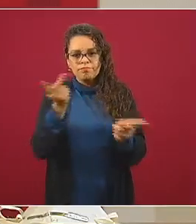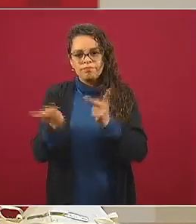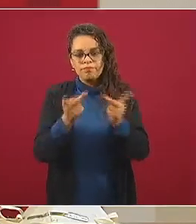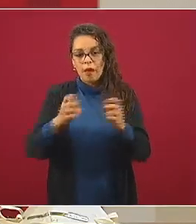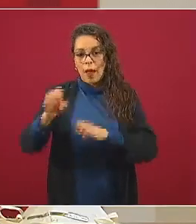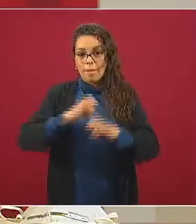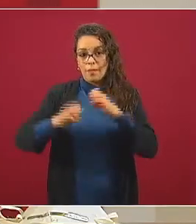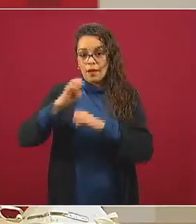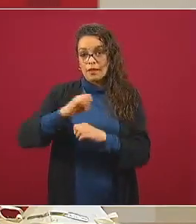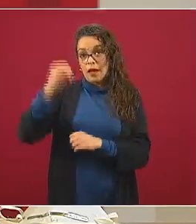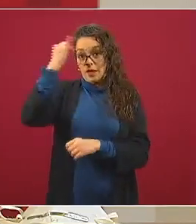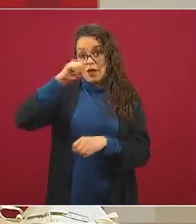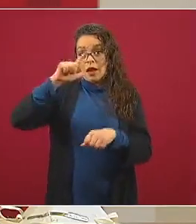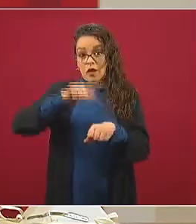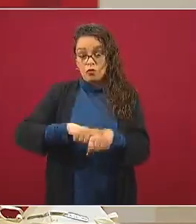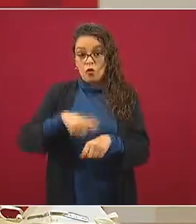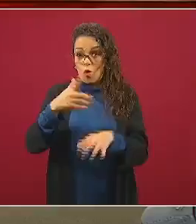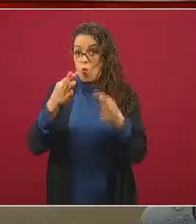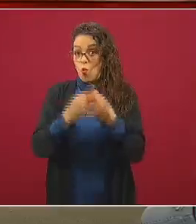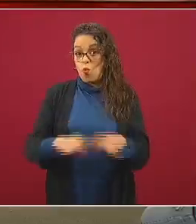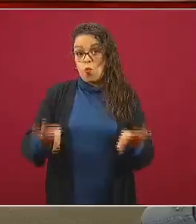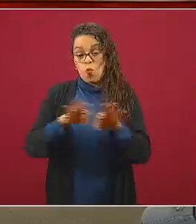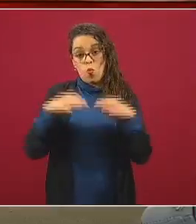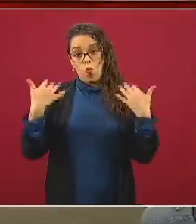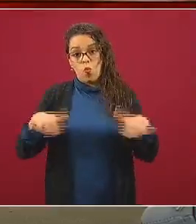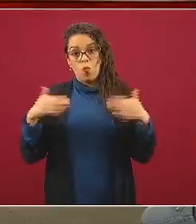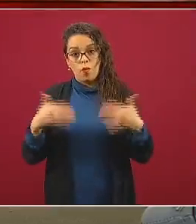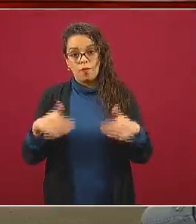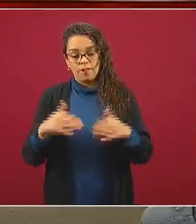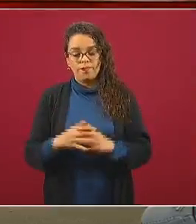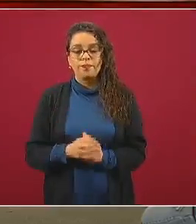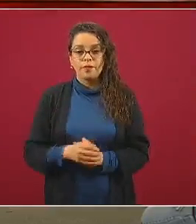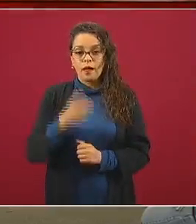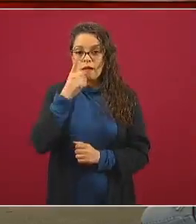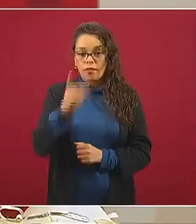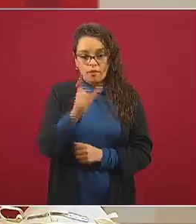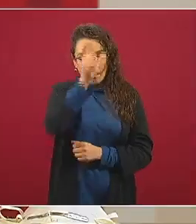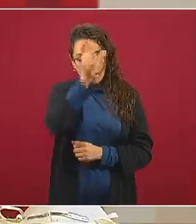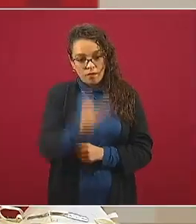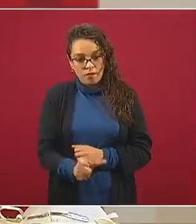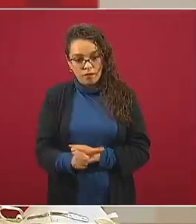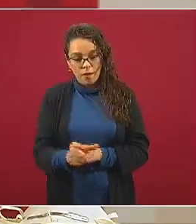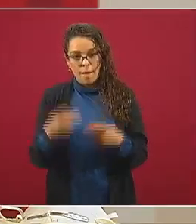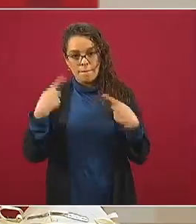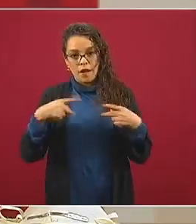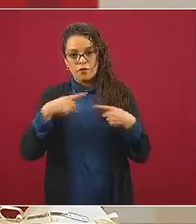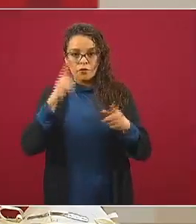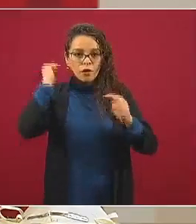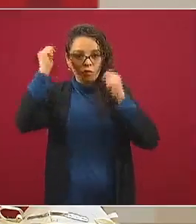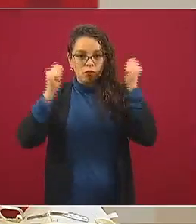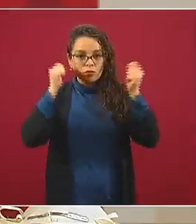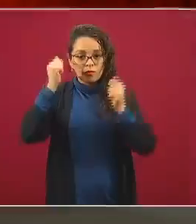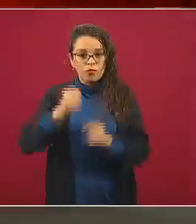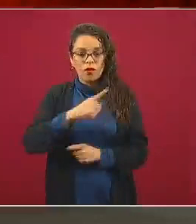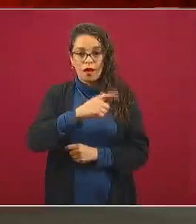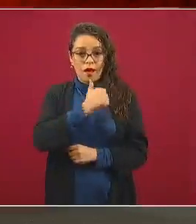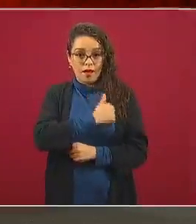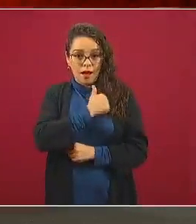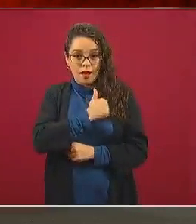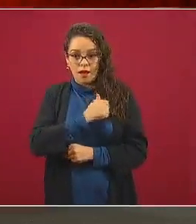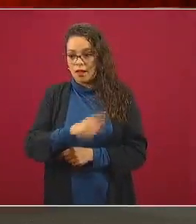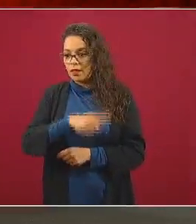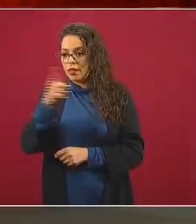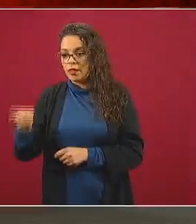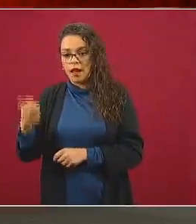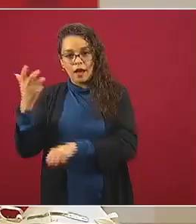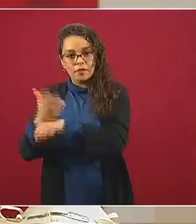internacional de gran importancia, resulta que en el perfil del turista, del canadiense y del estadounidense, está en